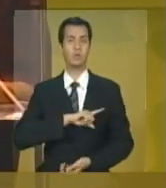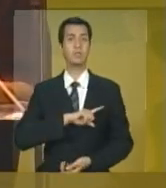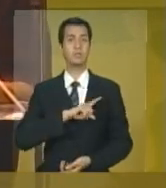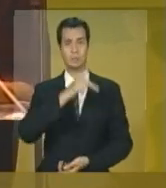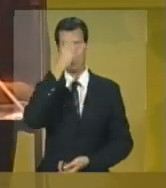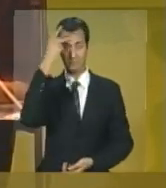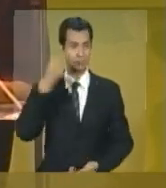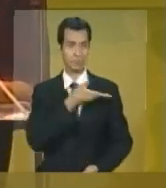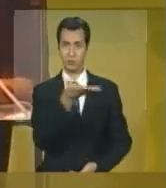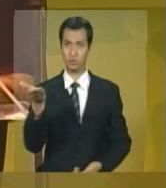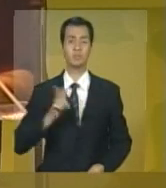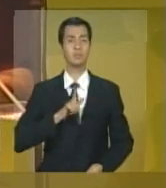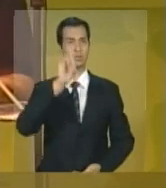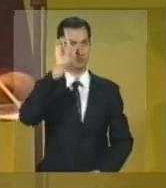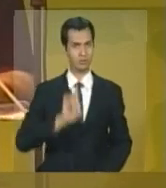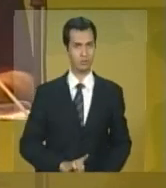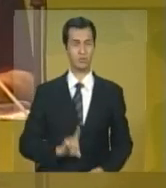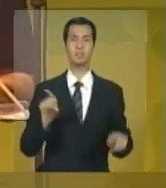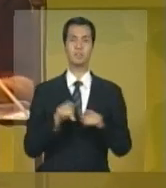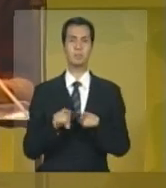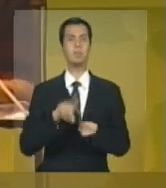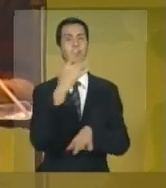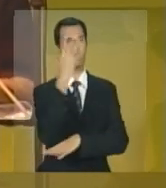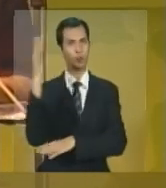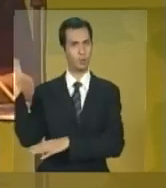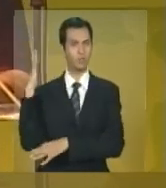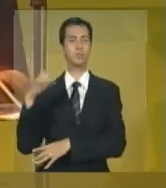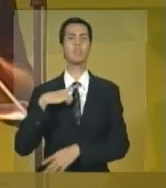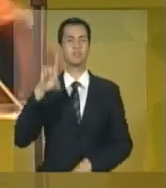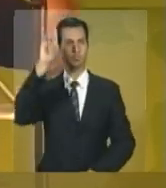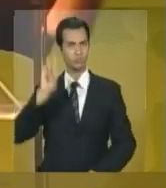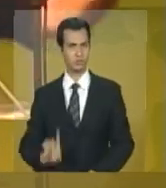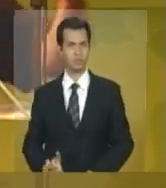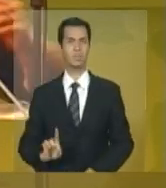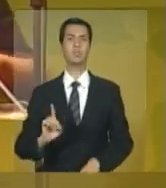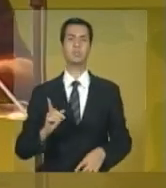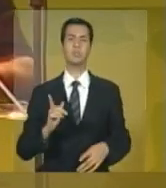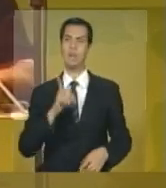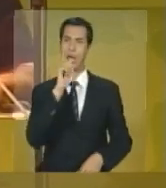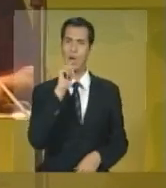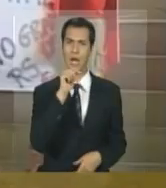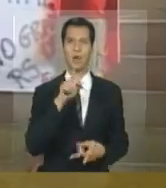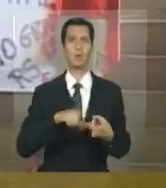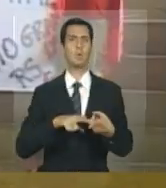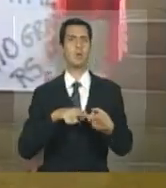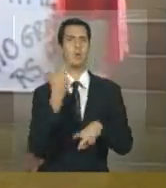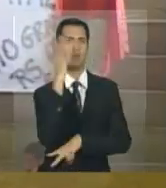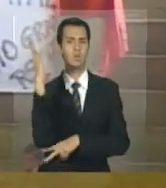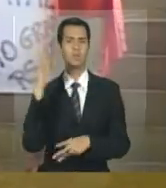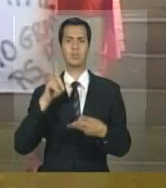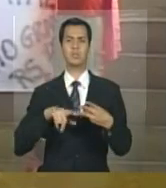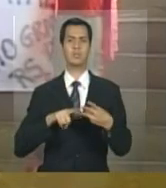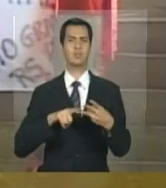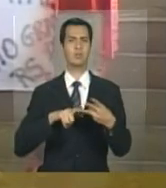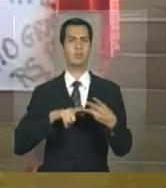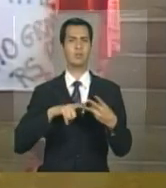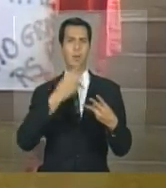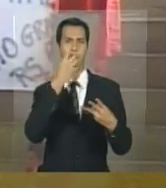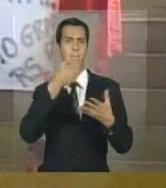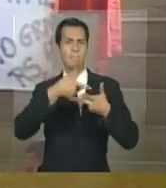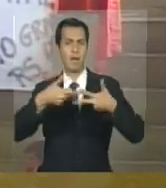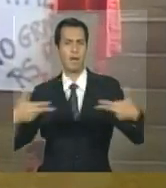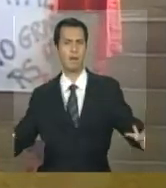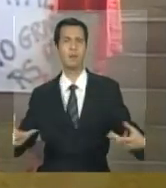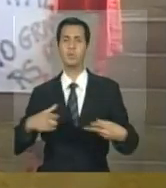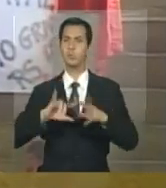tienen derechos la naturaleza, los bosques, el agua, la biodiversidad.